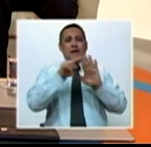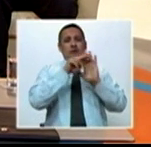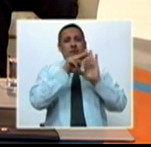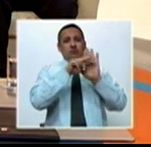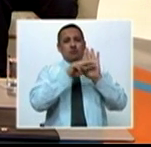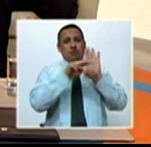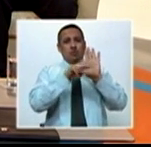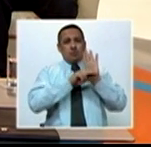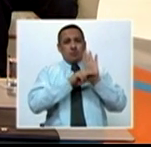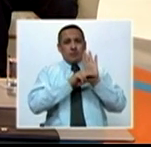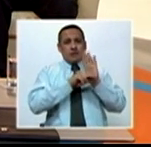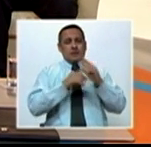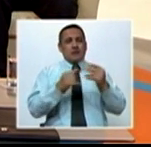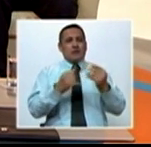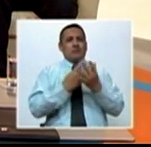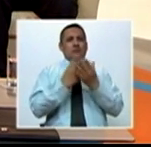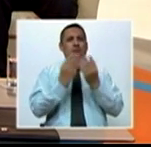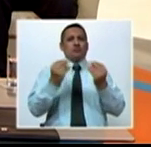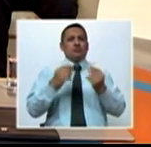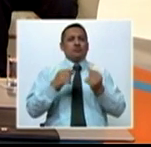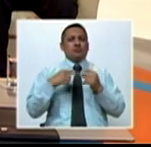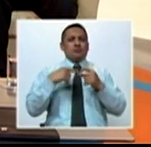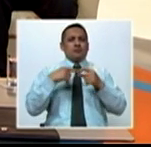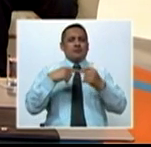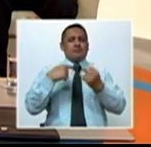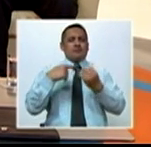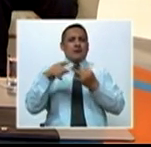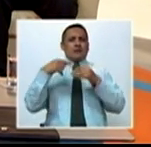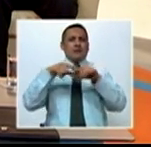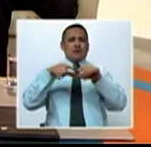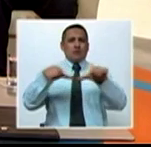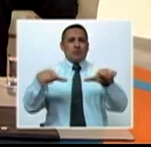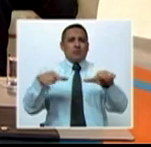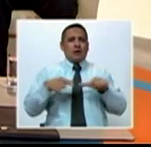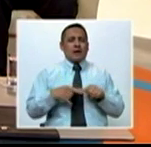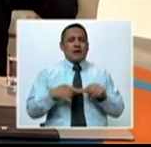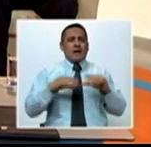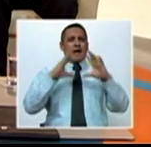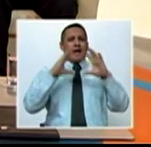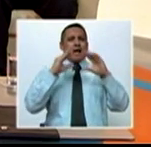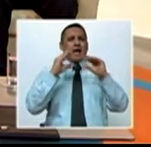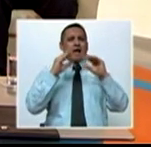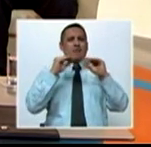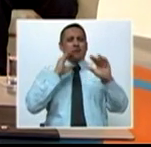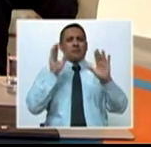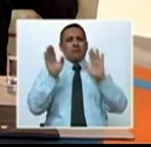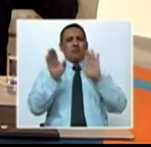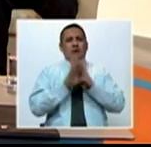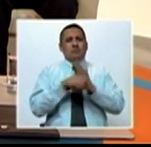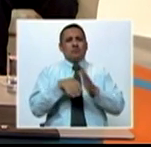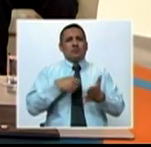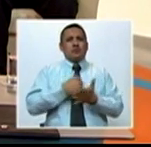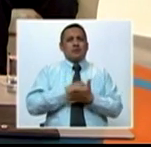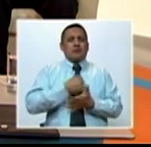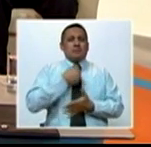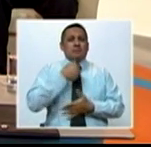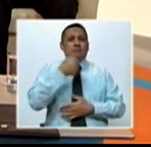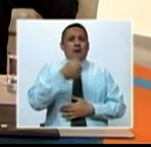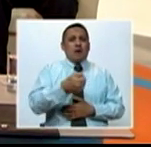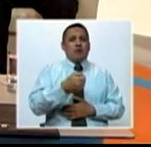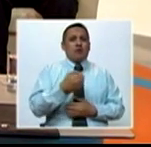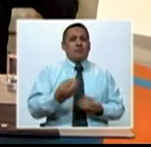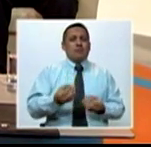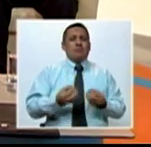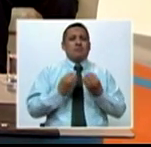muchos ámbitos, hablar a veces de remuneraciones para referirse